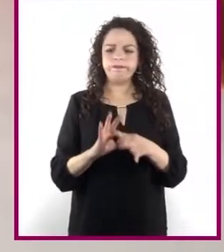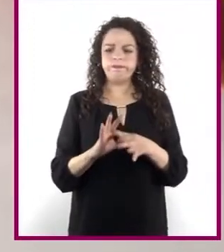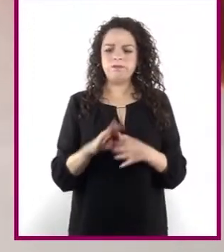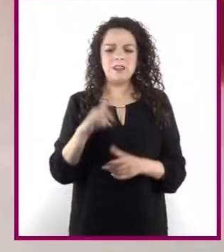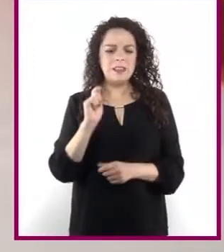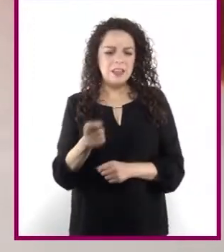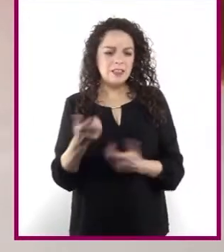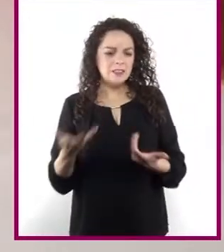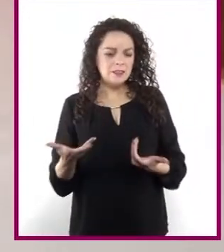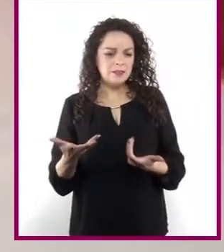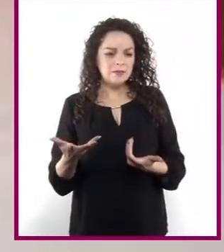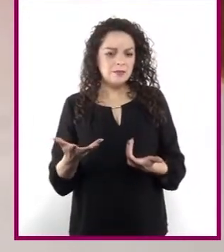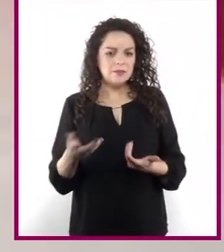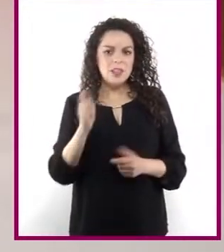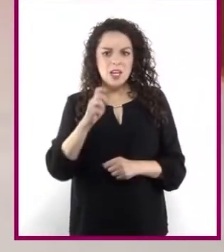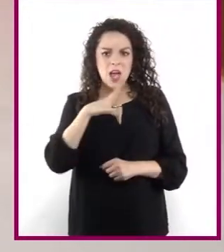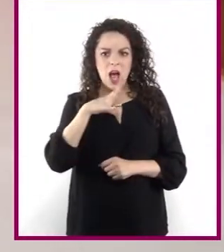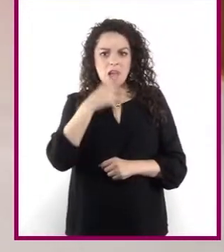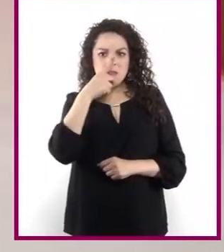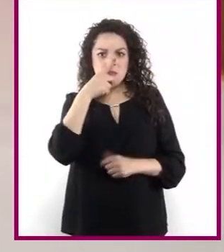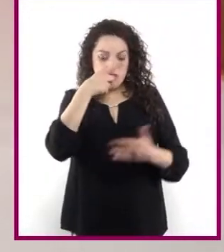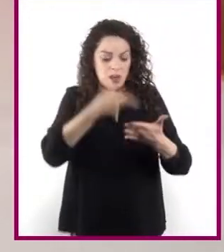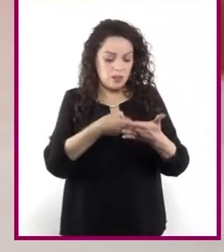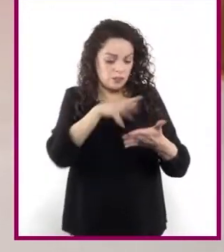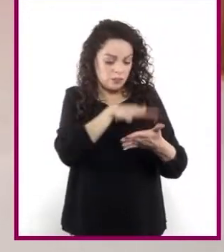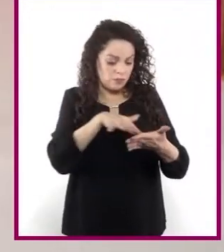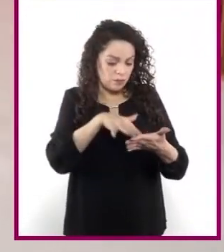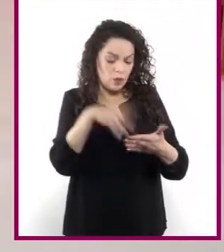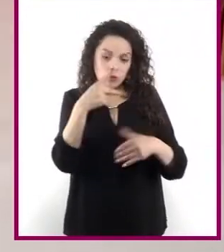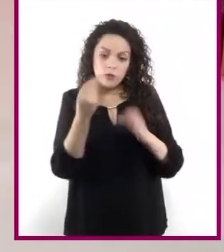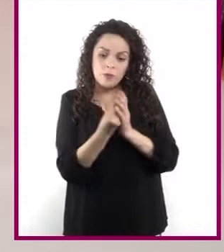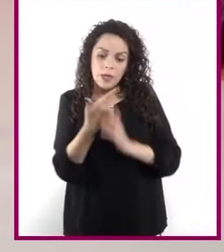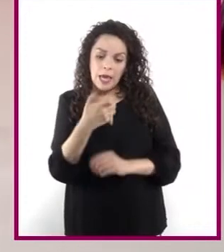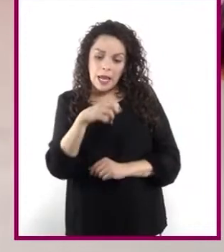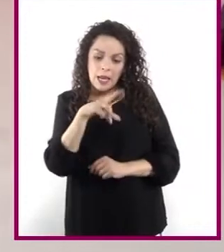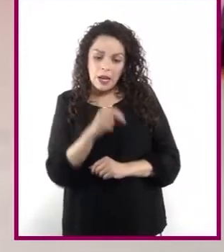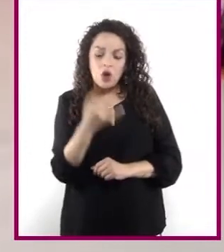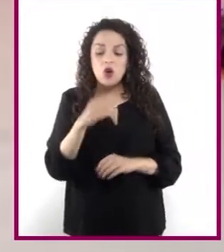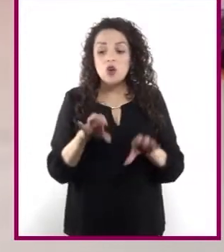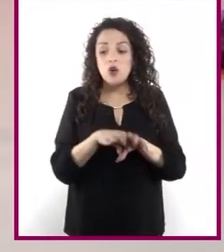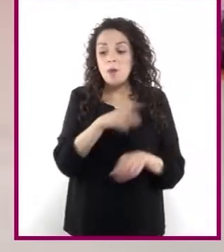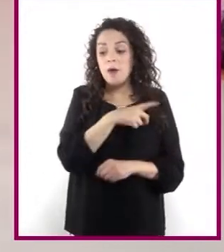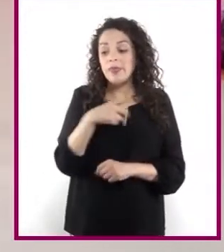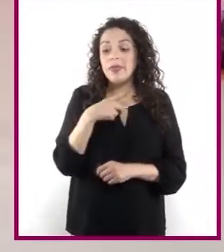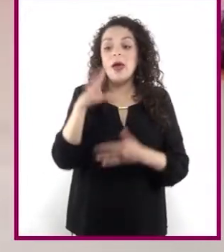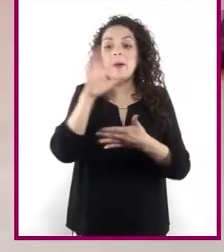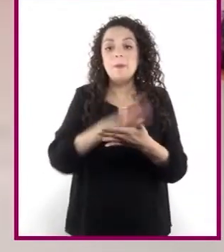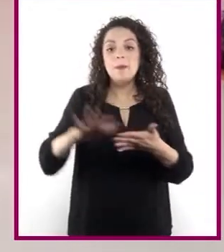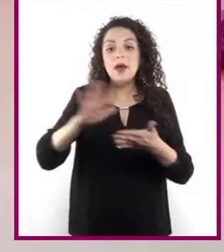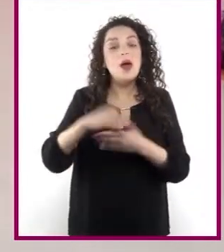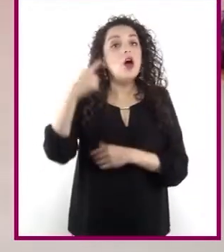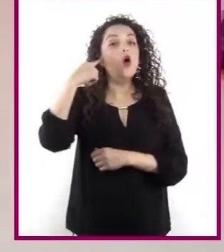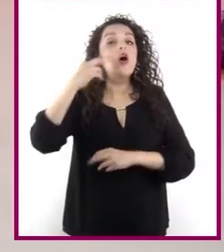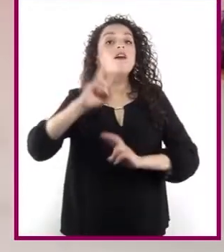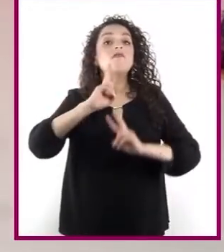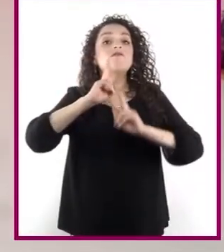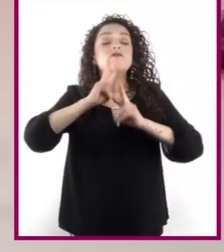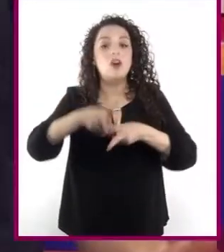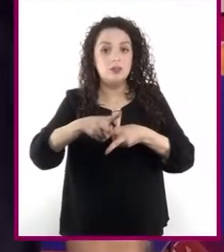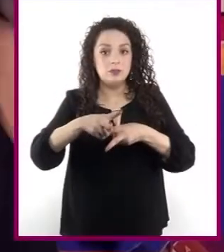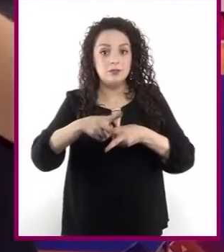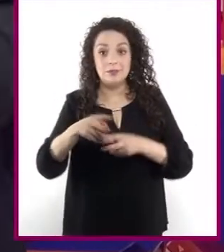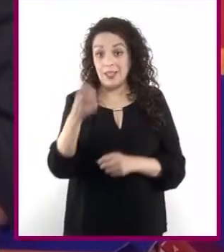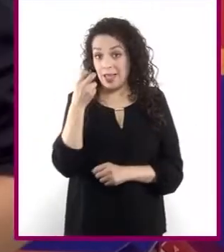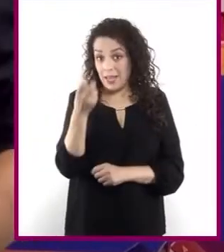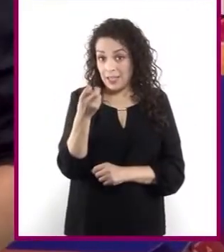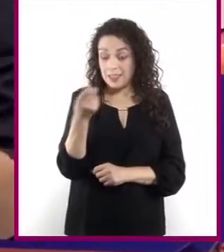entre el contenido del texto, género al que se quiere dar lectura y cómo debe ser leído. La lectura en voz